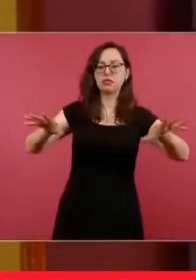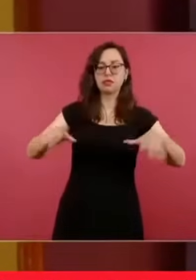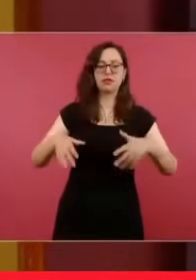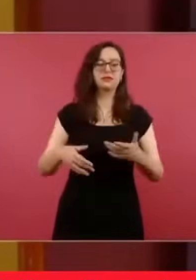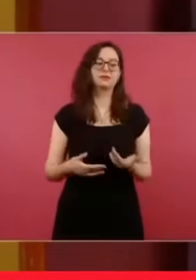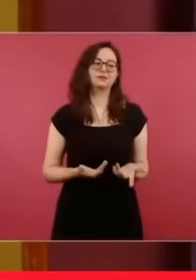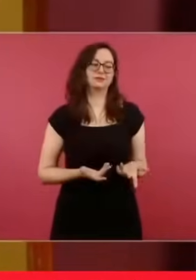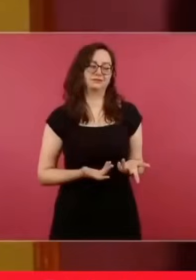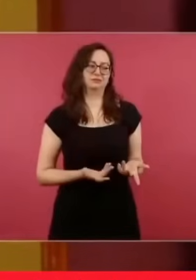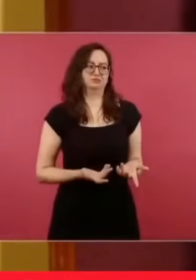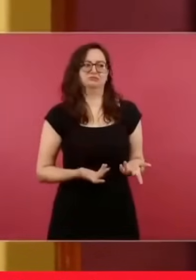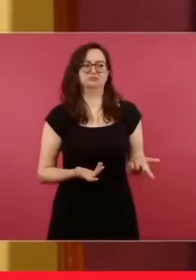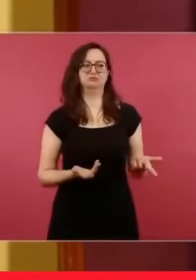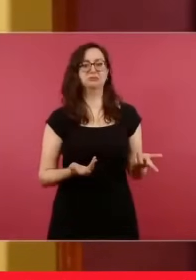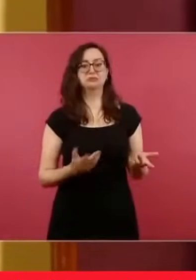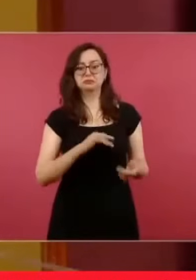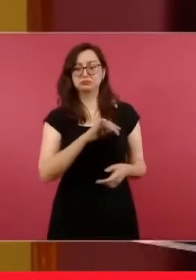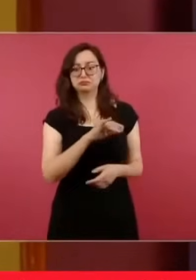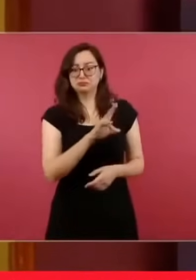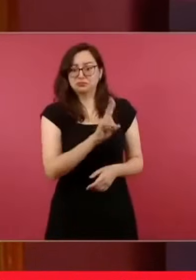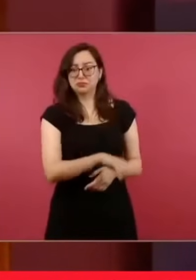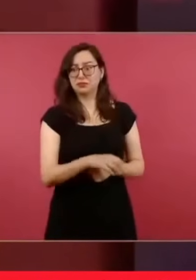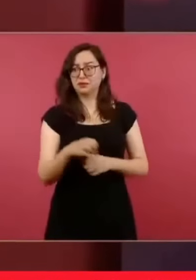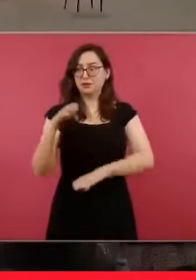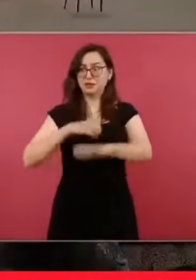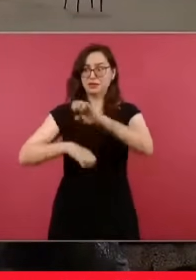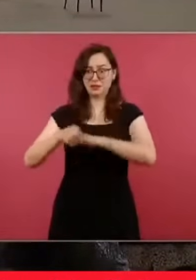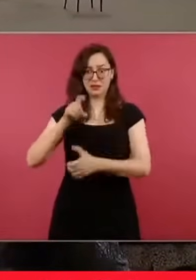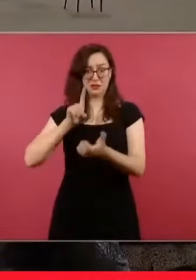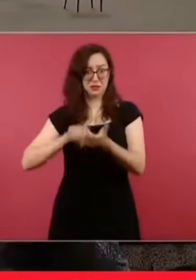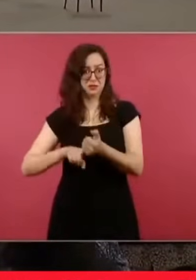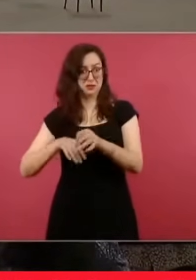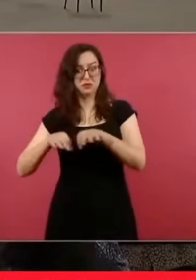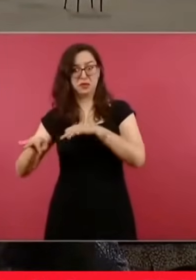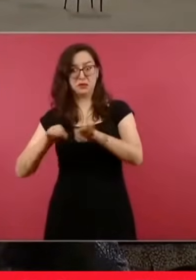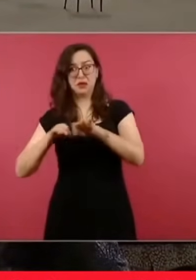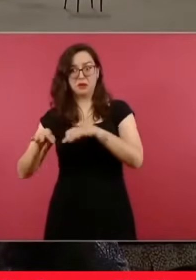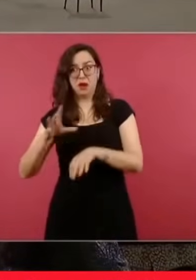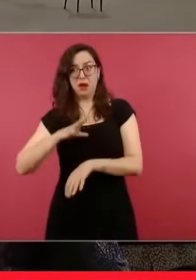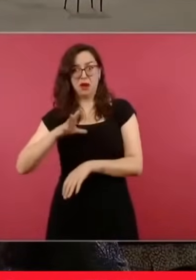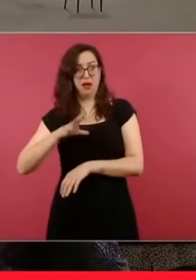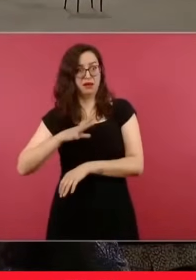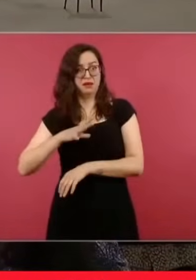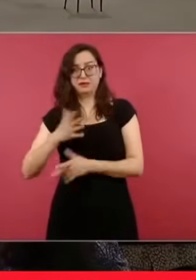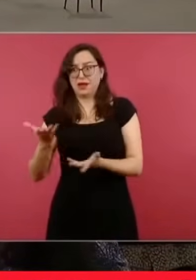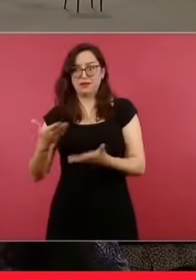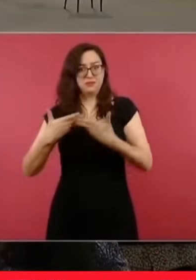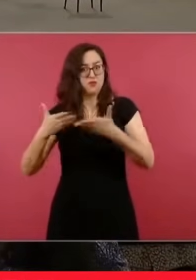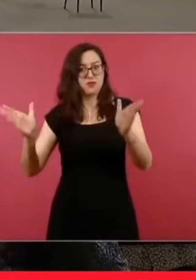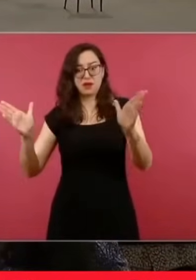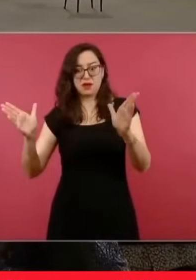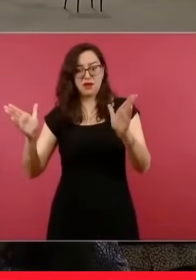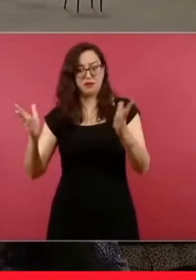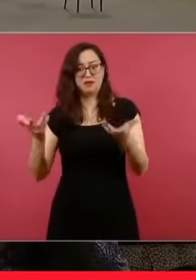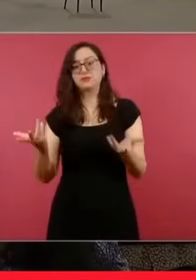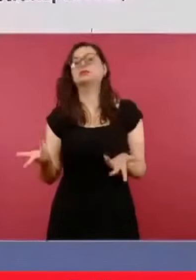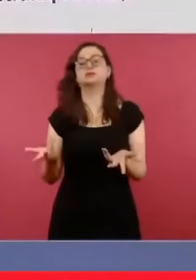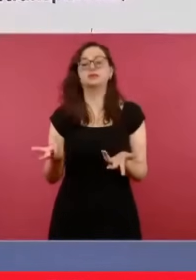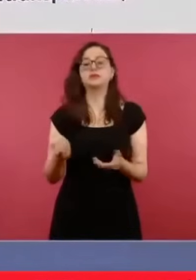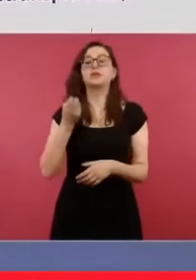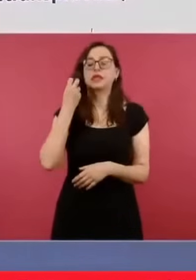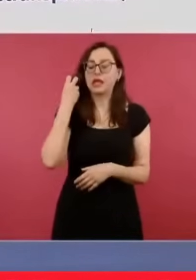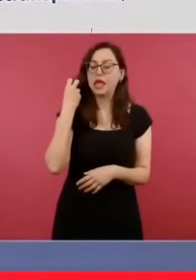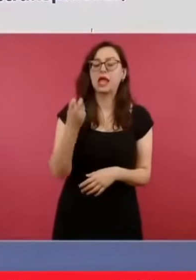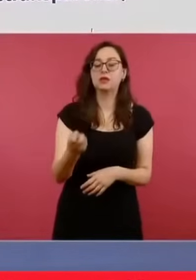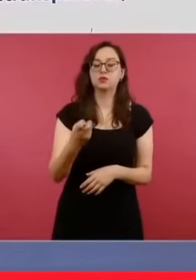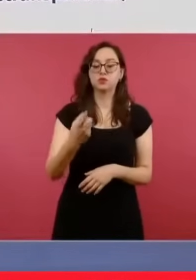pues nosotros lo decimos, es una información pública. Bueno, con estas acciones hemos eliminado en buena